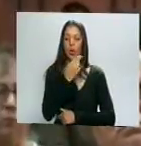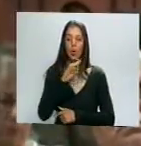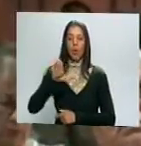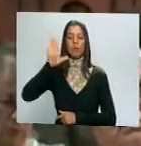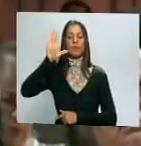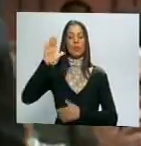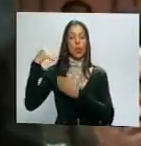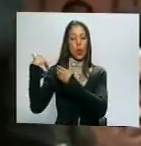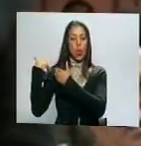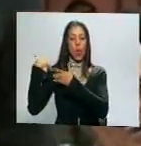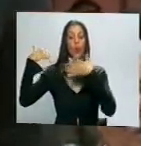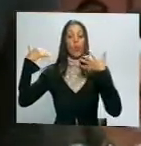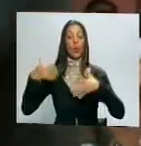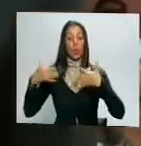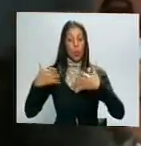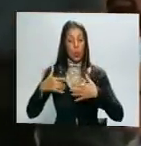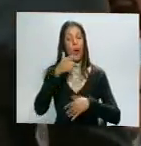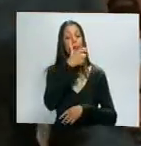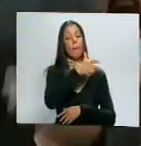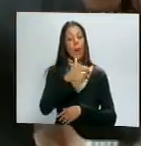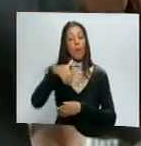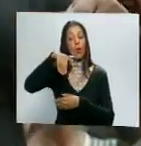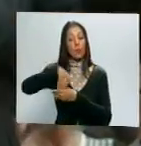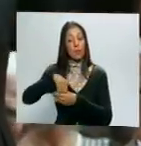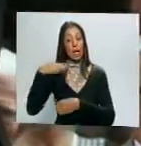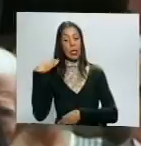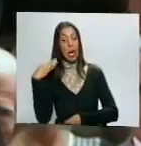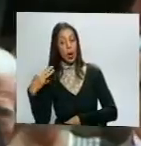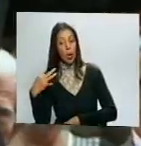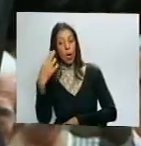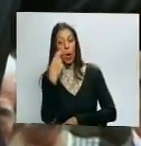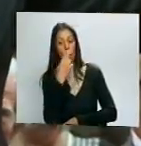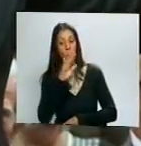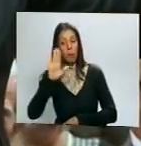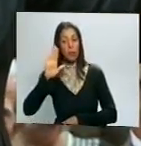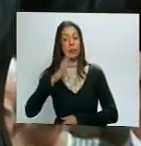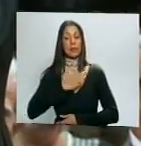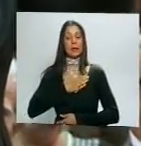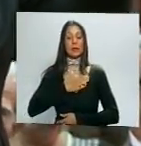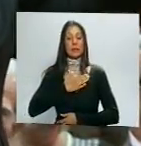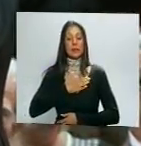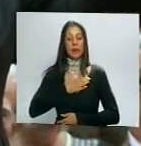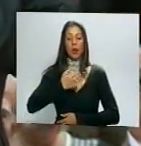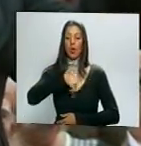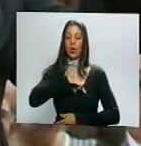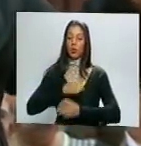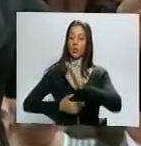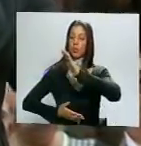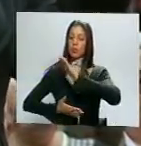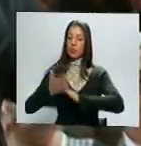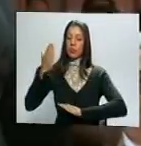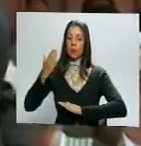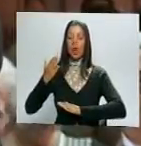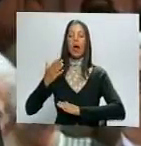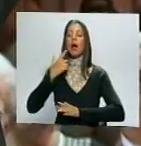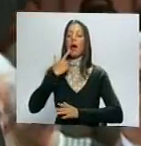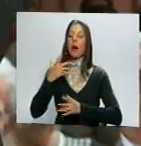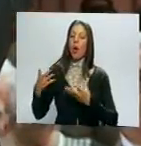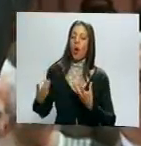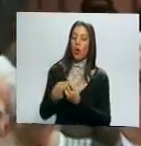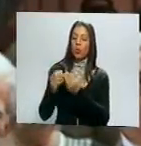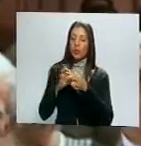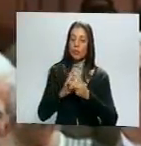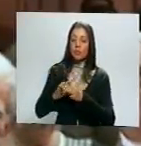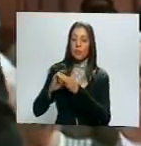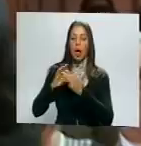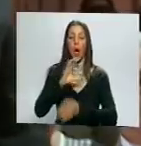una responsabilidad que el pueblo venezolano nos dio y que nos corresponde entonces salir como un solo pueblo, acompañar a los